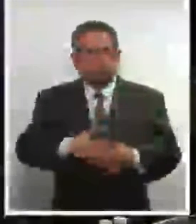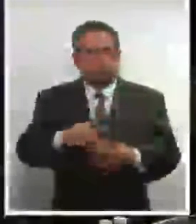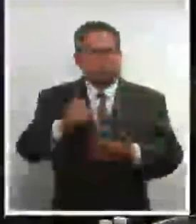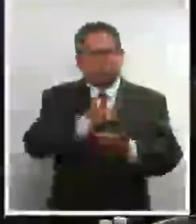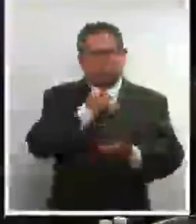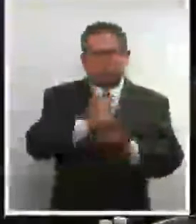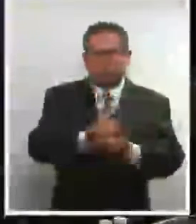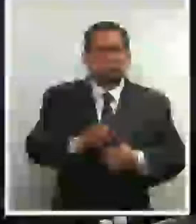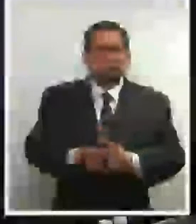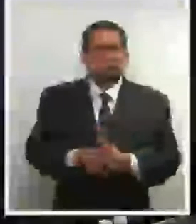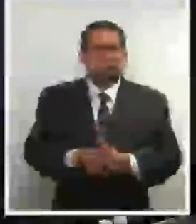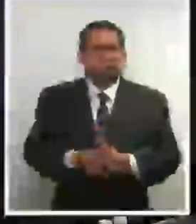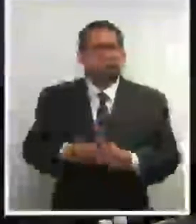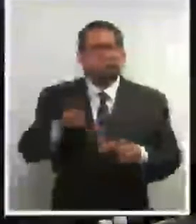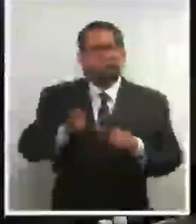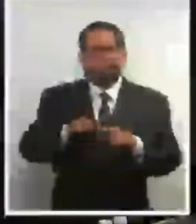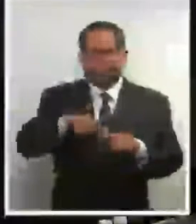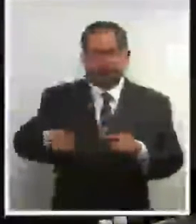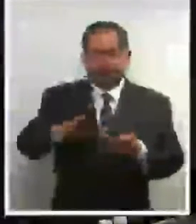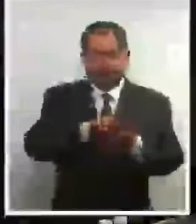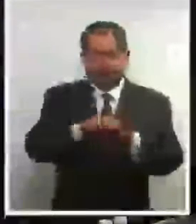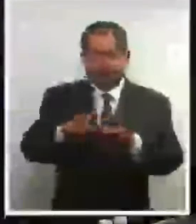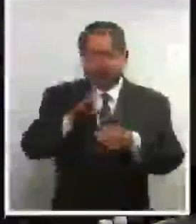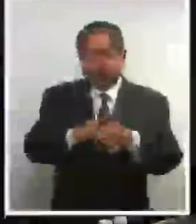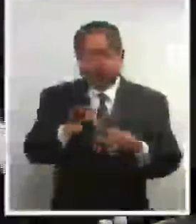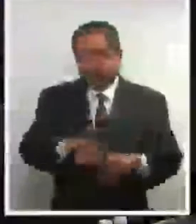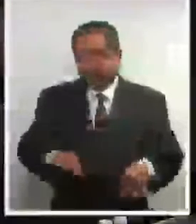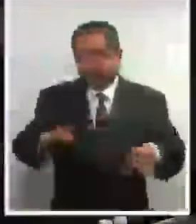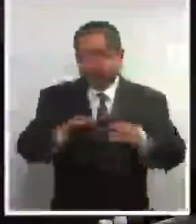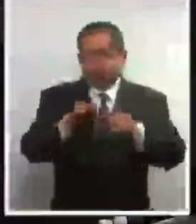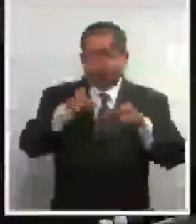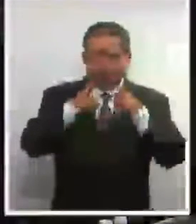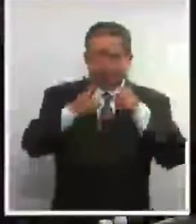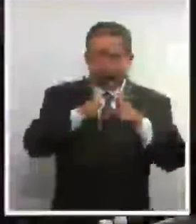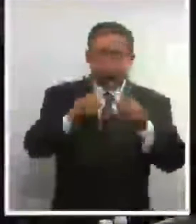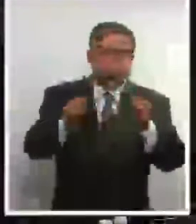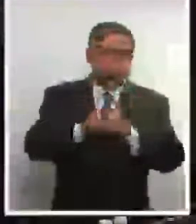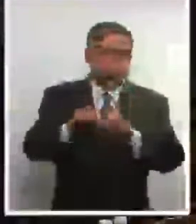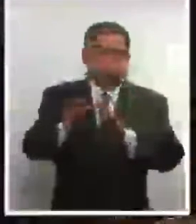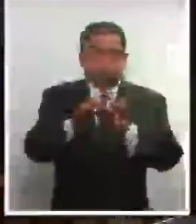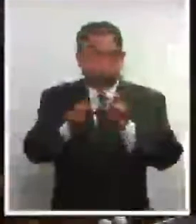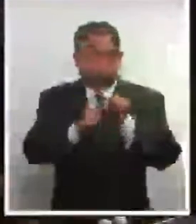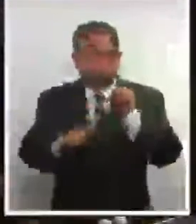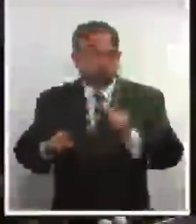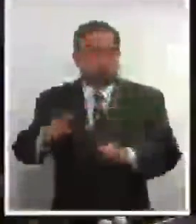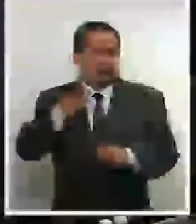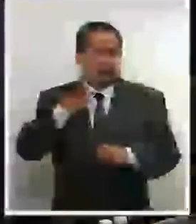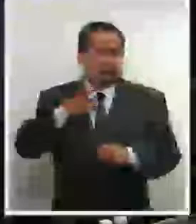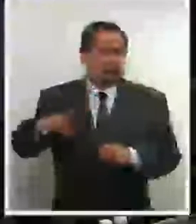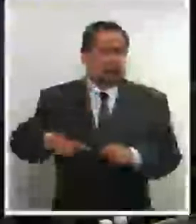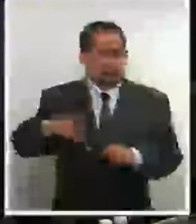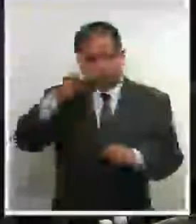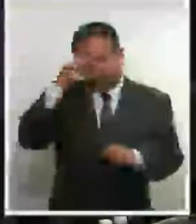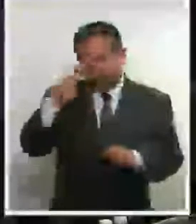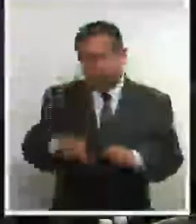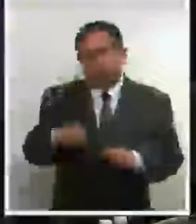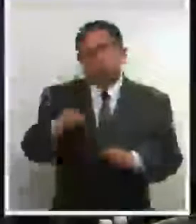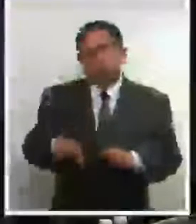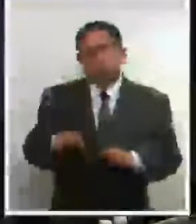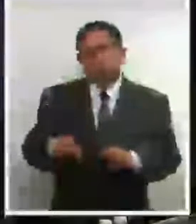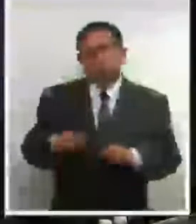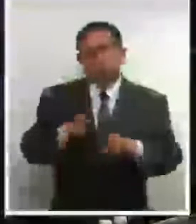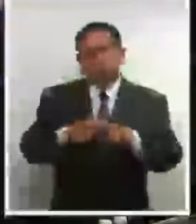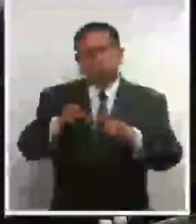ciudad. Regirán los derechos y principios contenidos en la Constitución Política de los Estados Unidos Mexicanos,